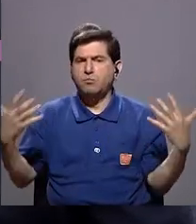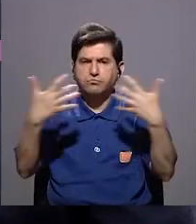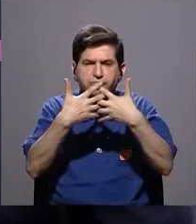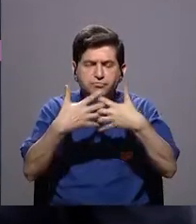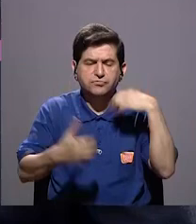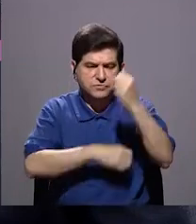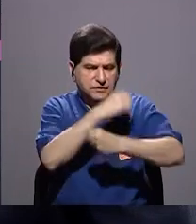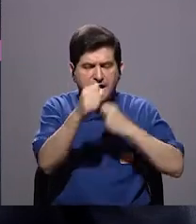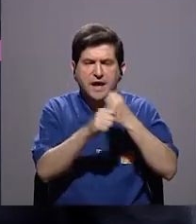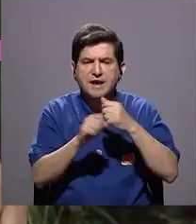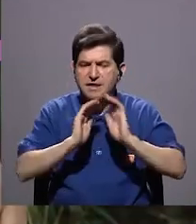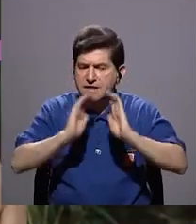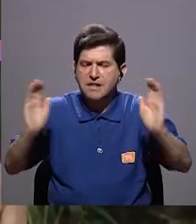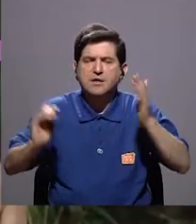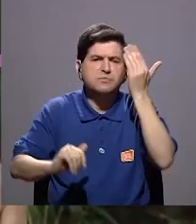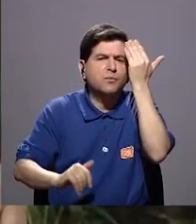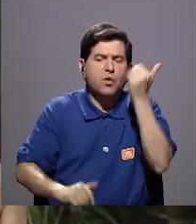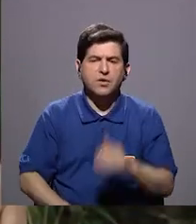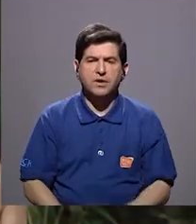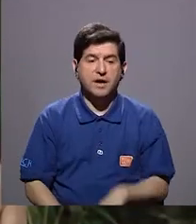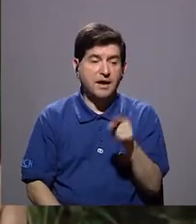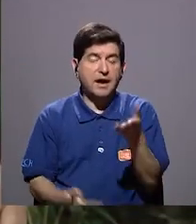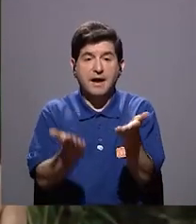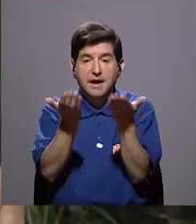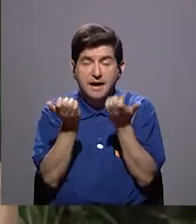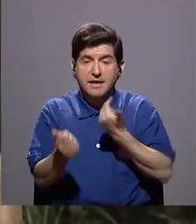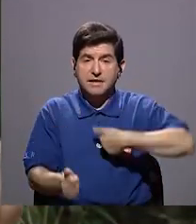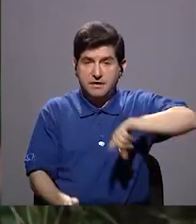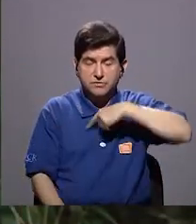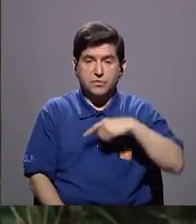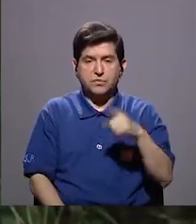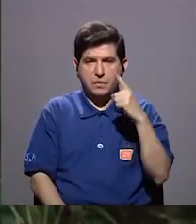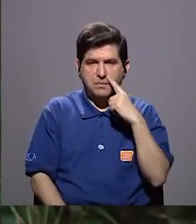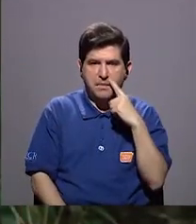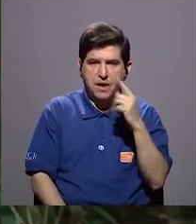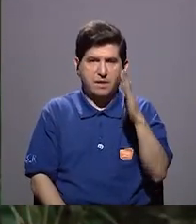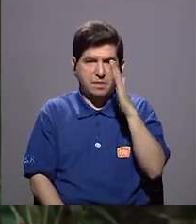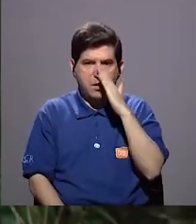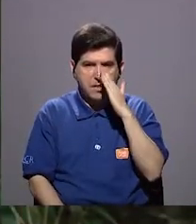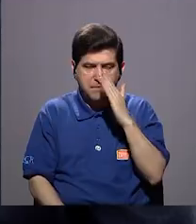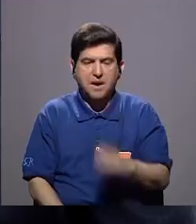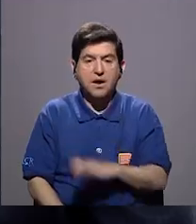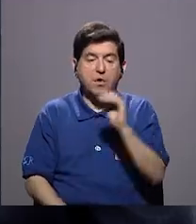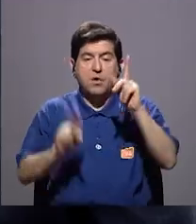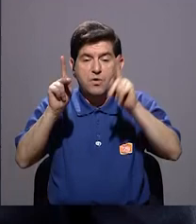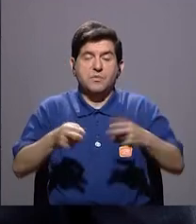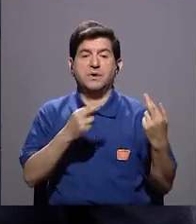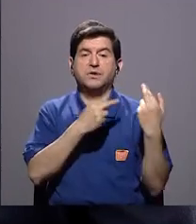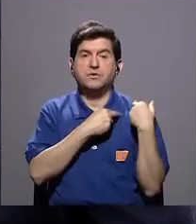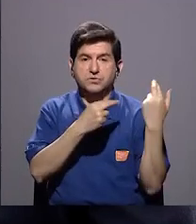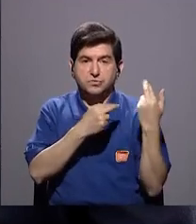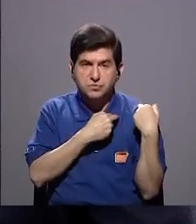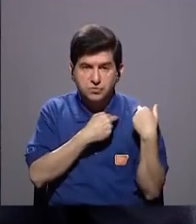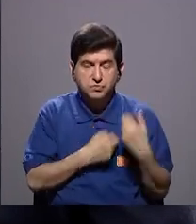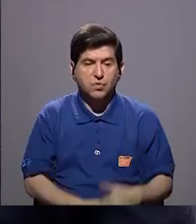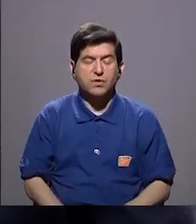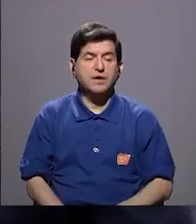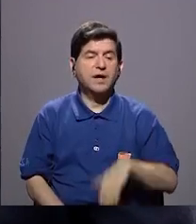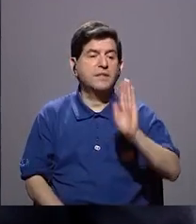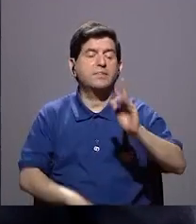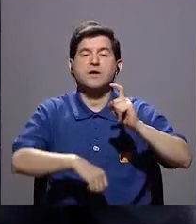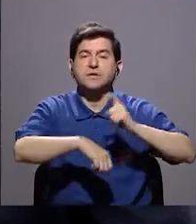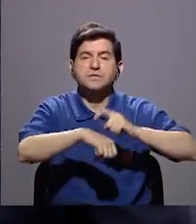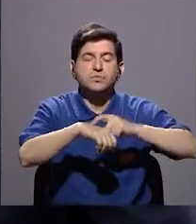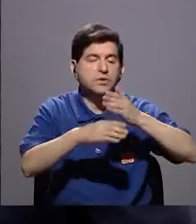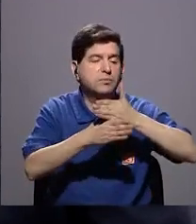acorde a la edad del menor? ¿Por qué? Porque ahí lo que queremos es que sea el papá o la mamá o el encargado en esos momentos el que saque un